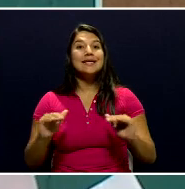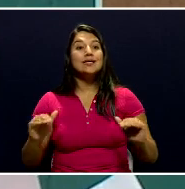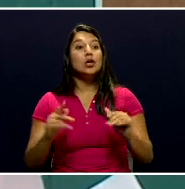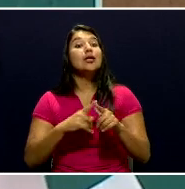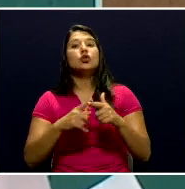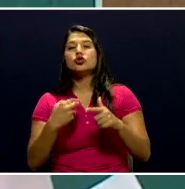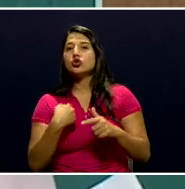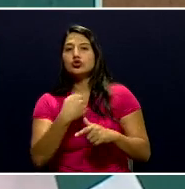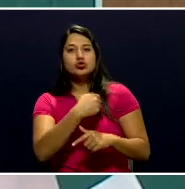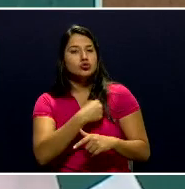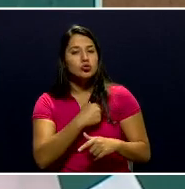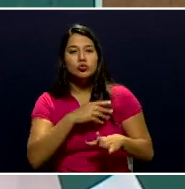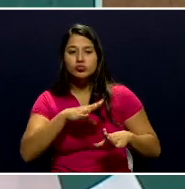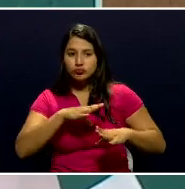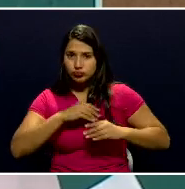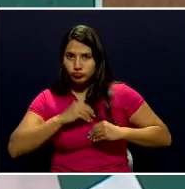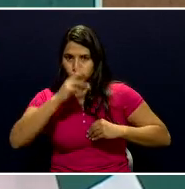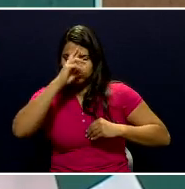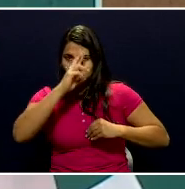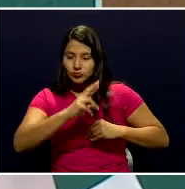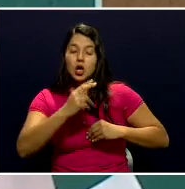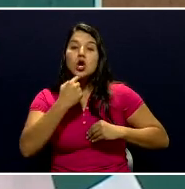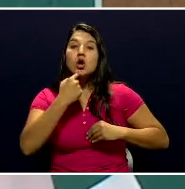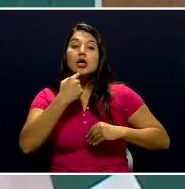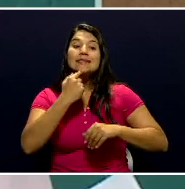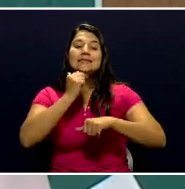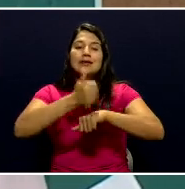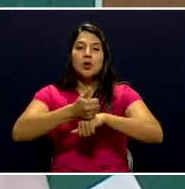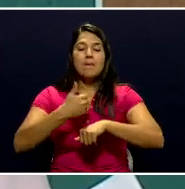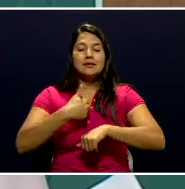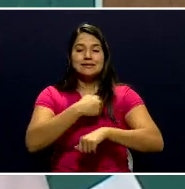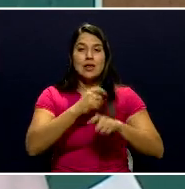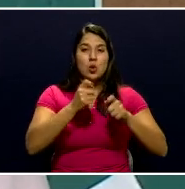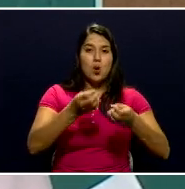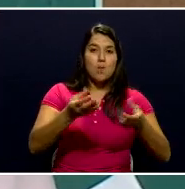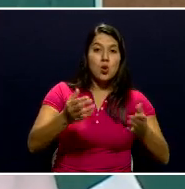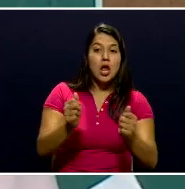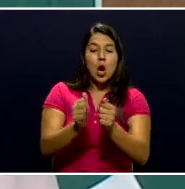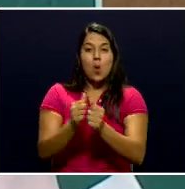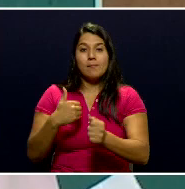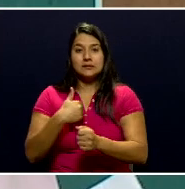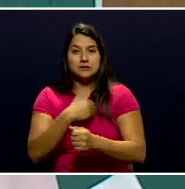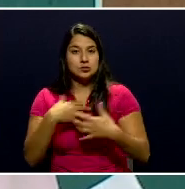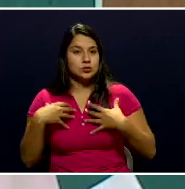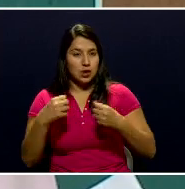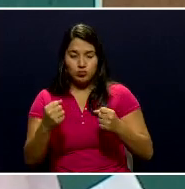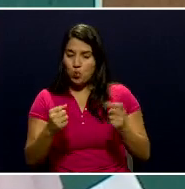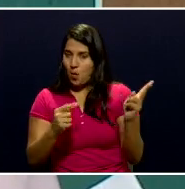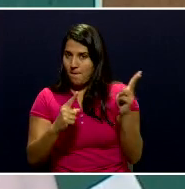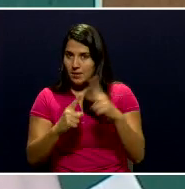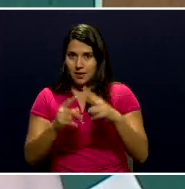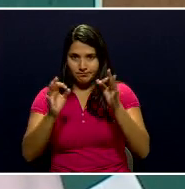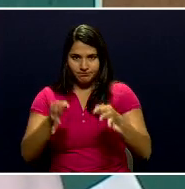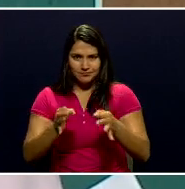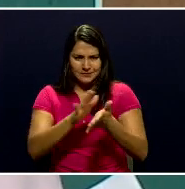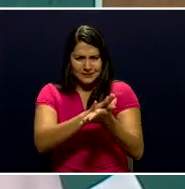los lineamientos que brindó el Ministerio de Educación Pública junto con el Ministerio de Salud. Y esto es hacer limpieza profunda de todas